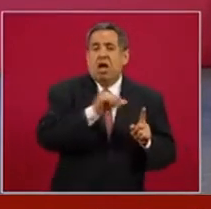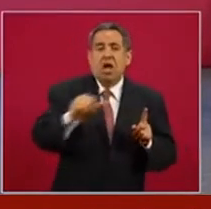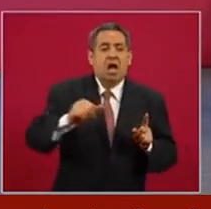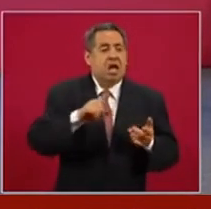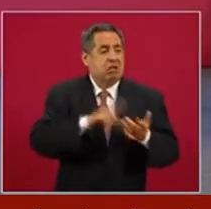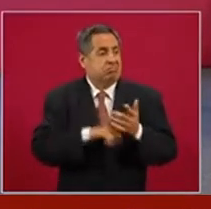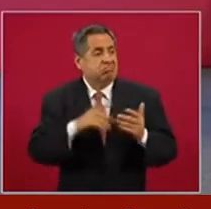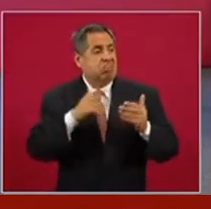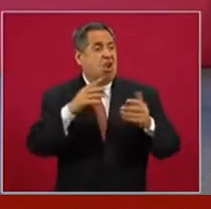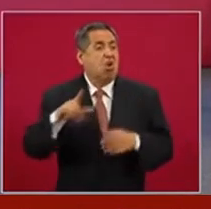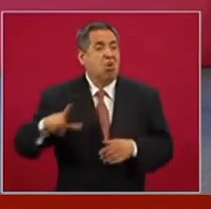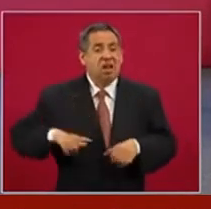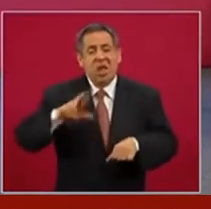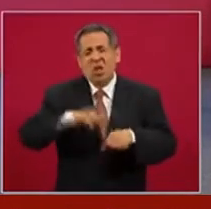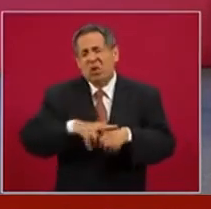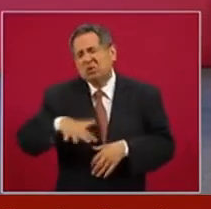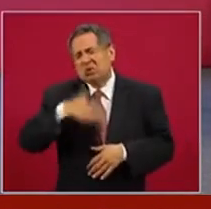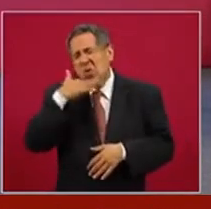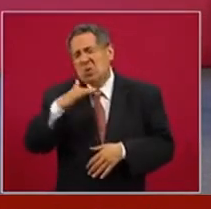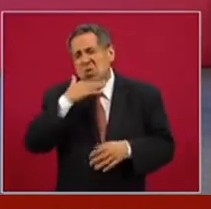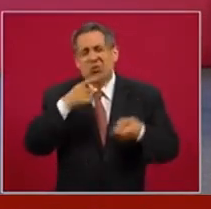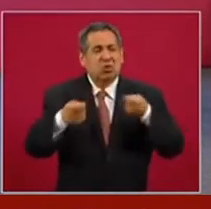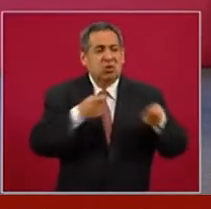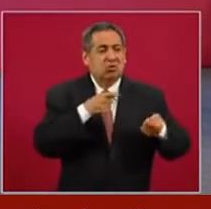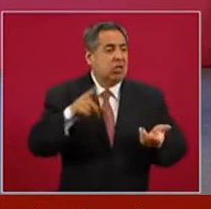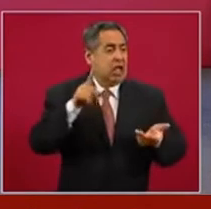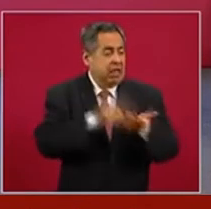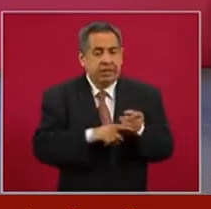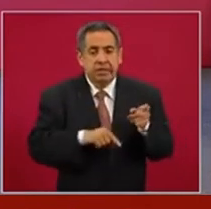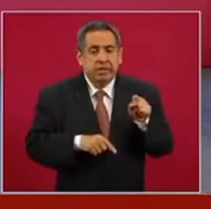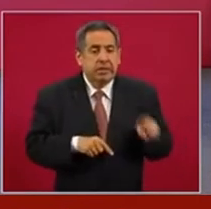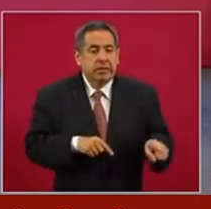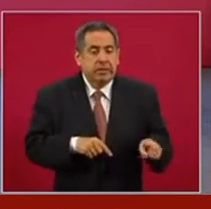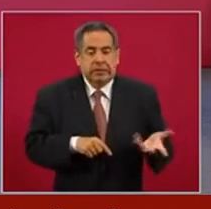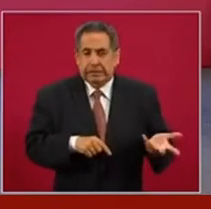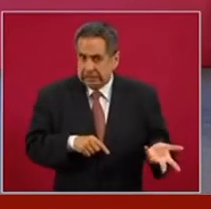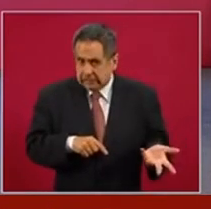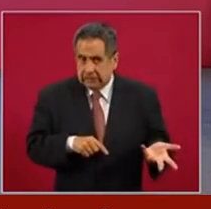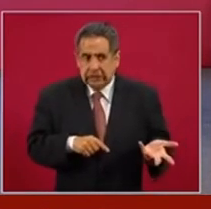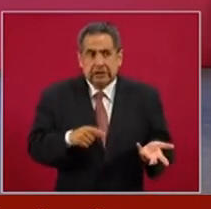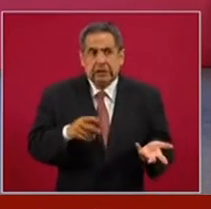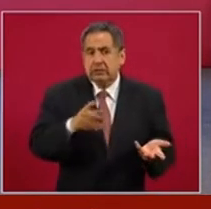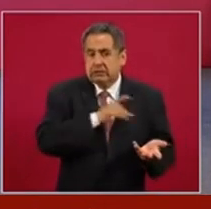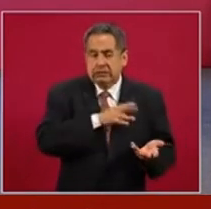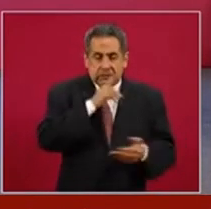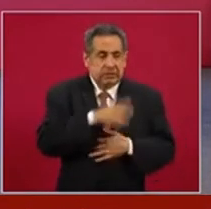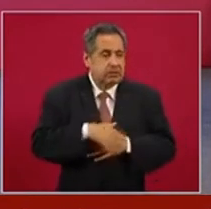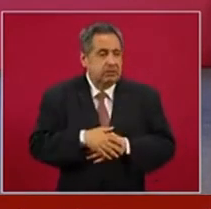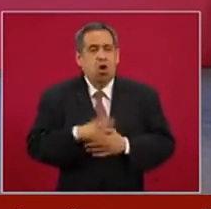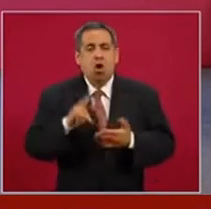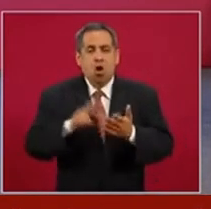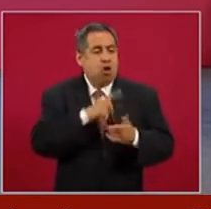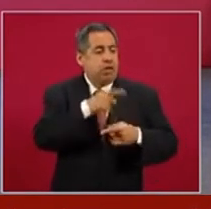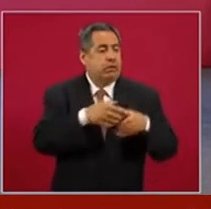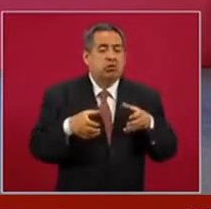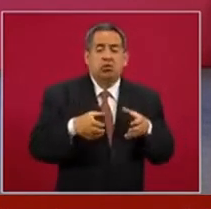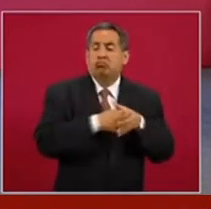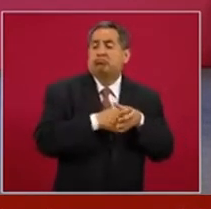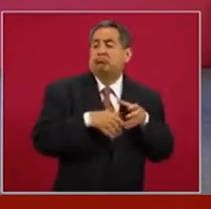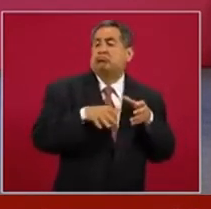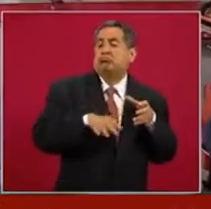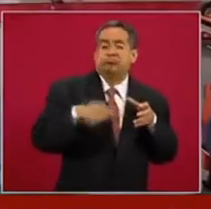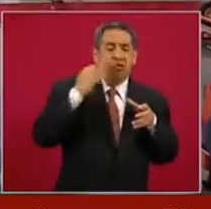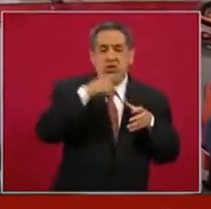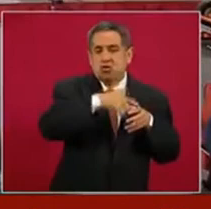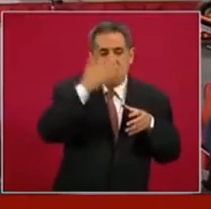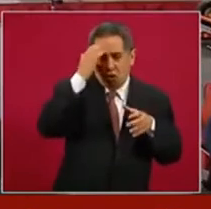corruptos y criminales, hoy temen que el odio llegue al río. Una vez más, exhiben su elitismo y su